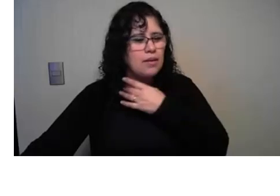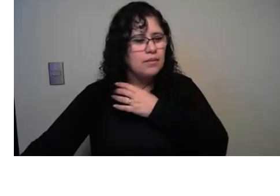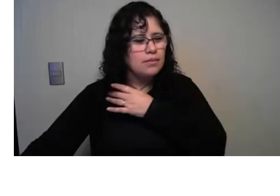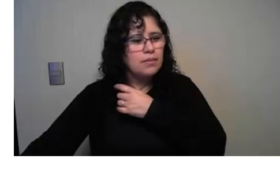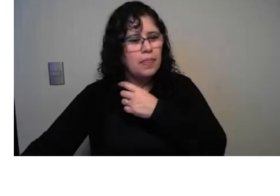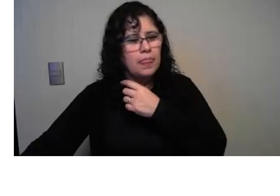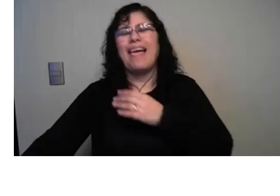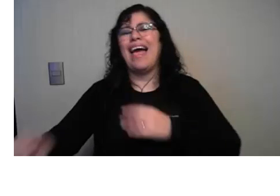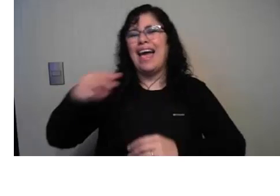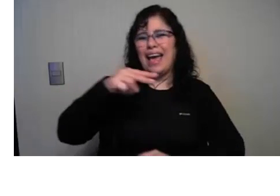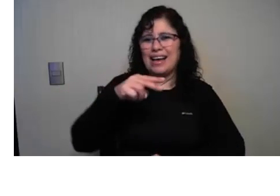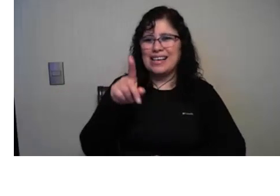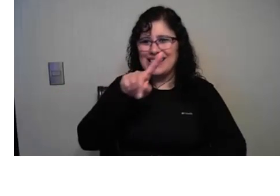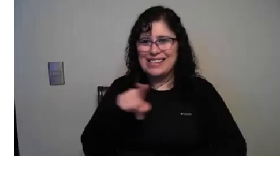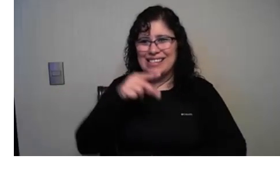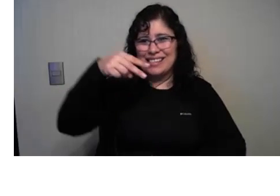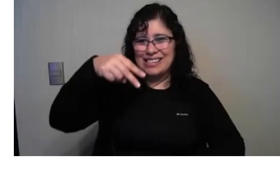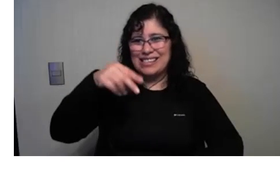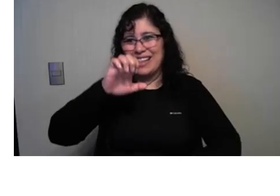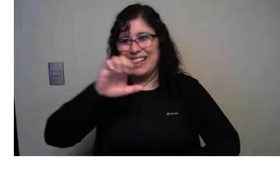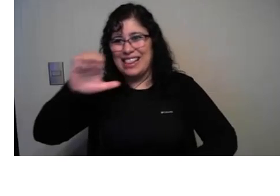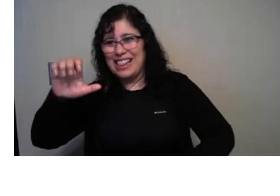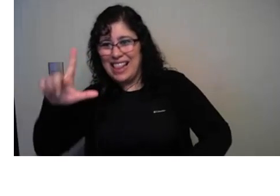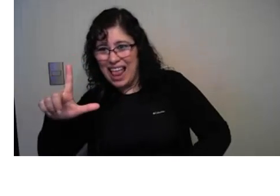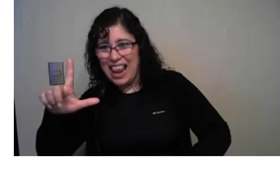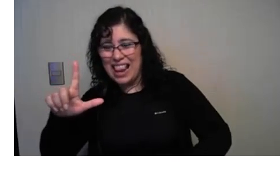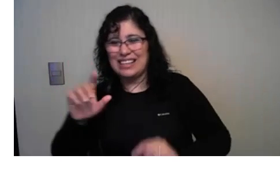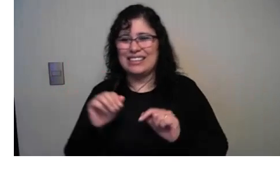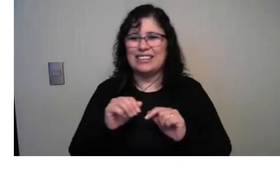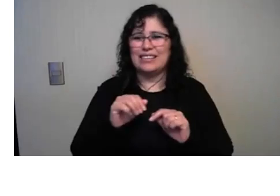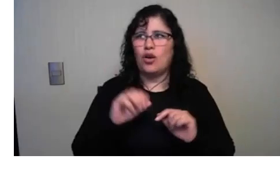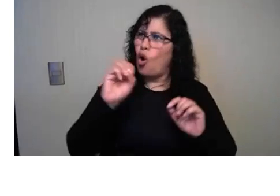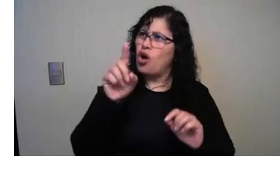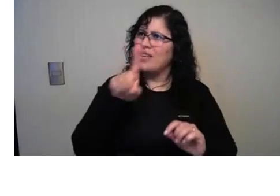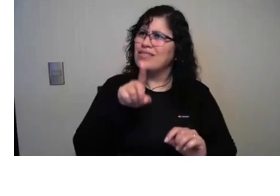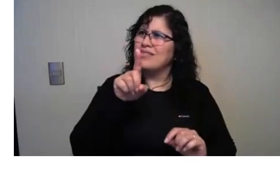Snell, Neuroanatomía Clínica, en la primera parte es una descripción general